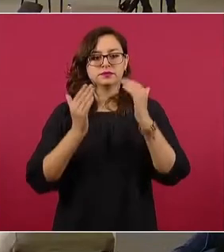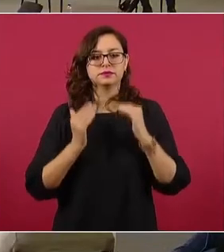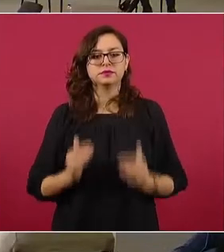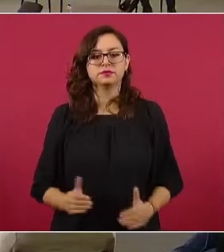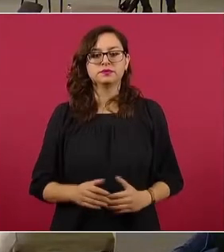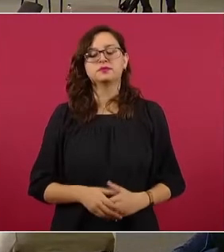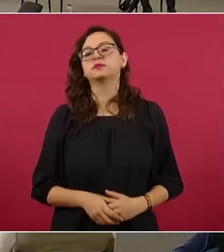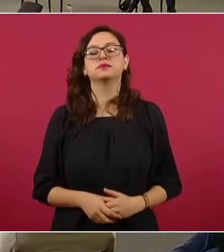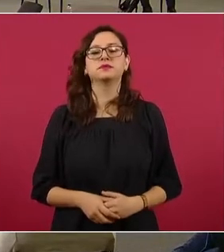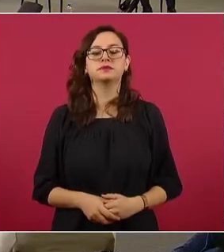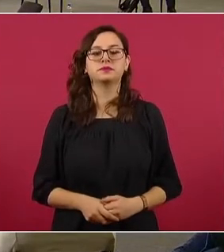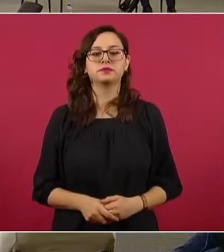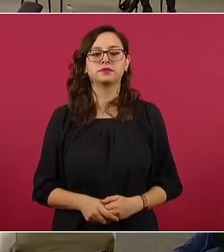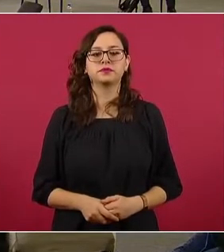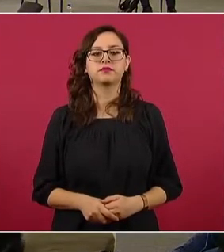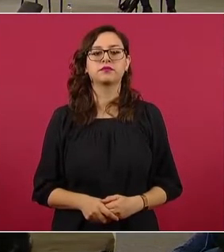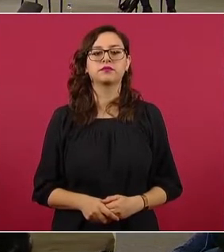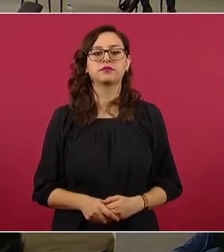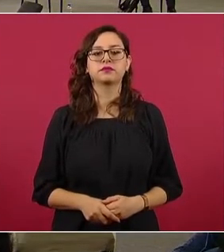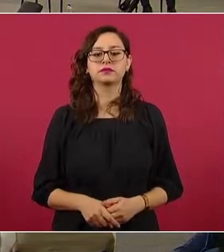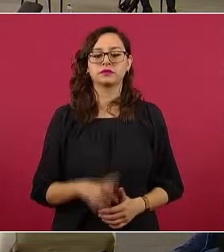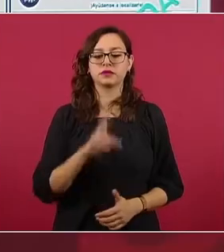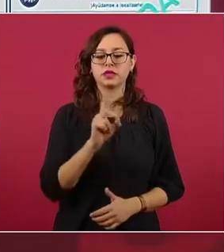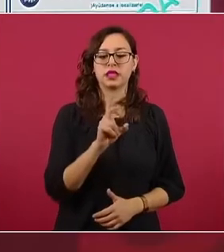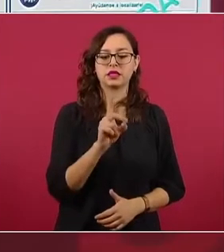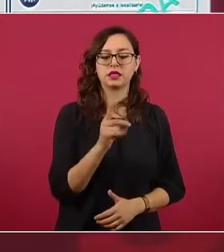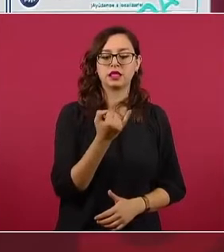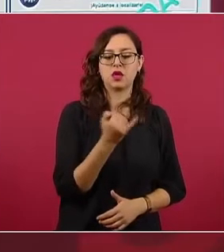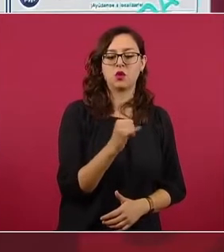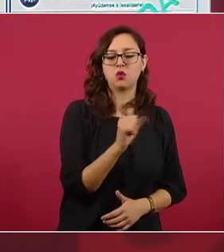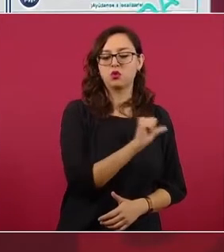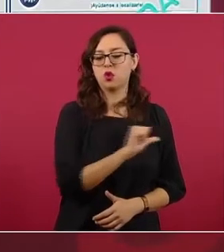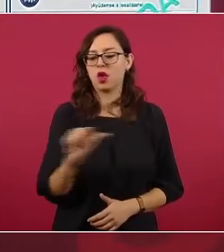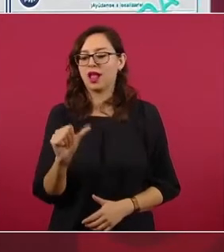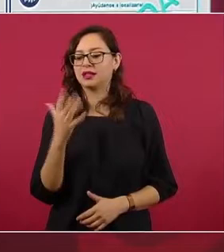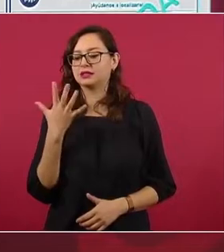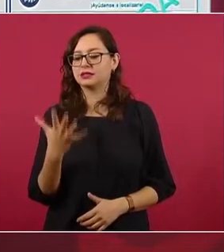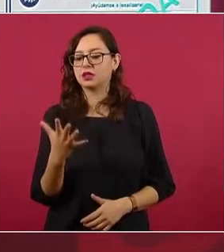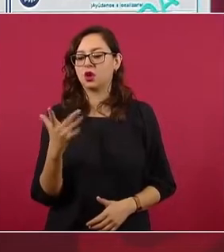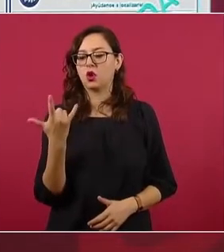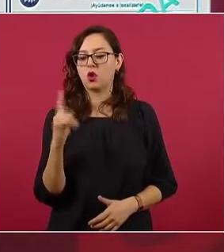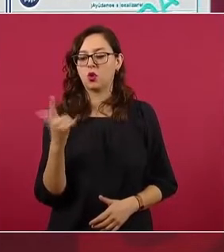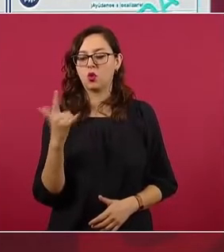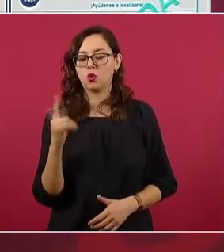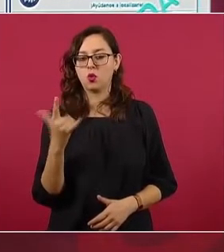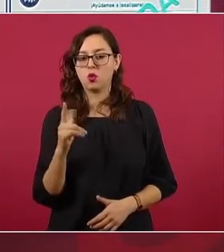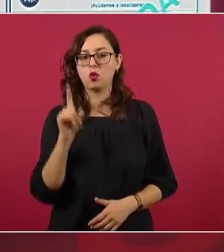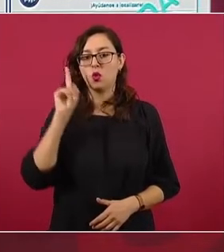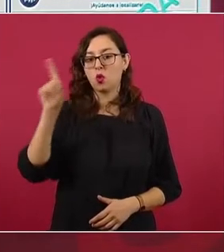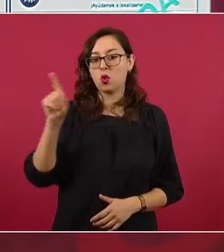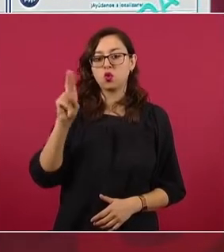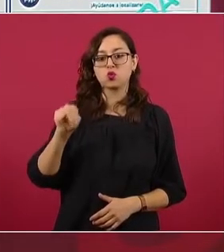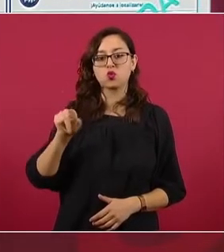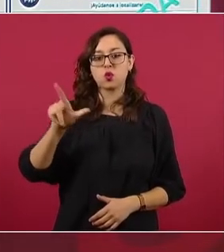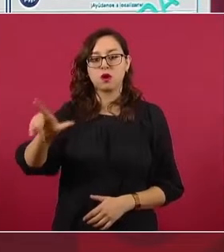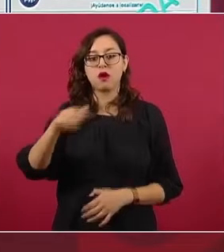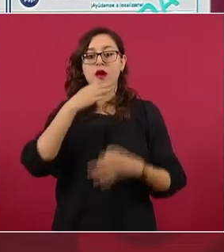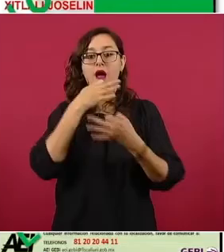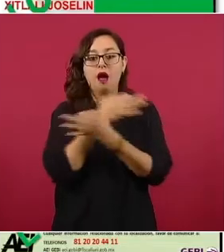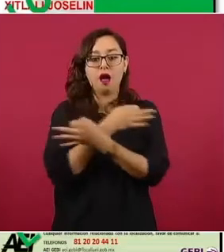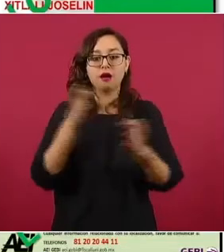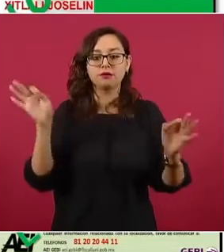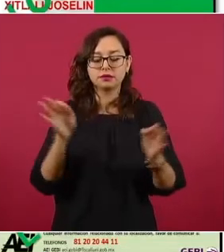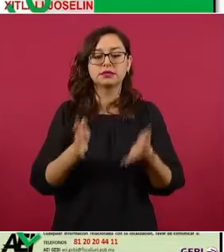También informamos que durante los días 30 de junio al 5 de julio, la Fiscalía de Nuevo León informa la